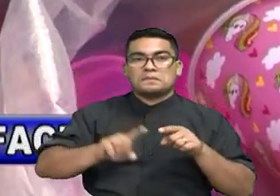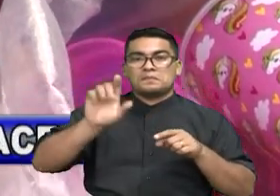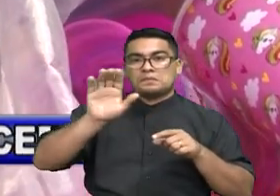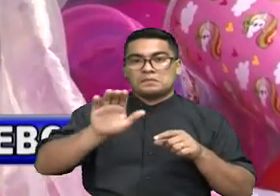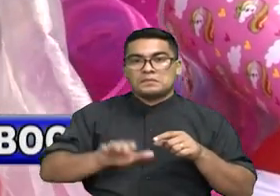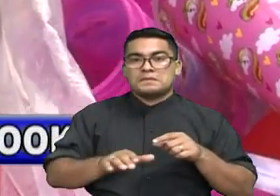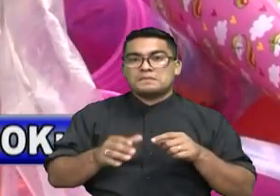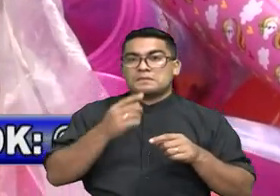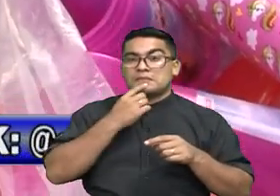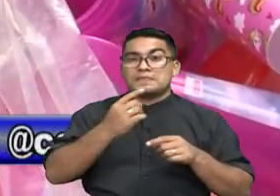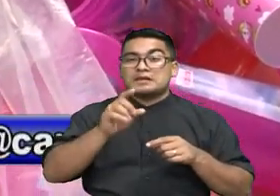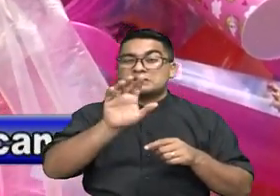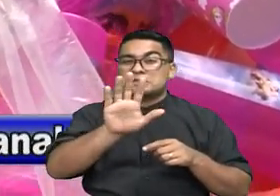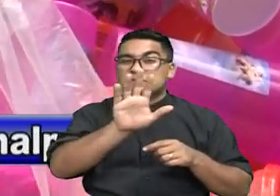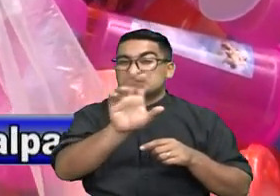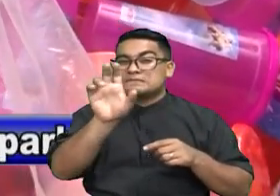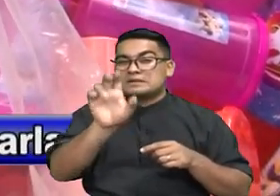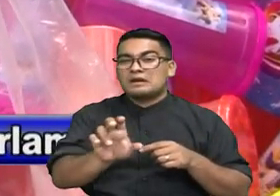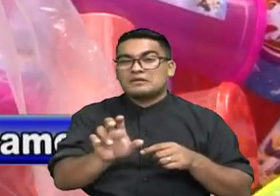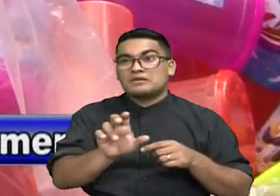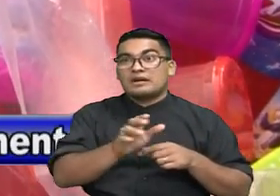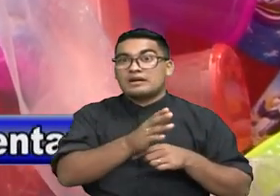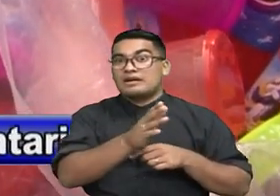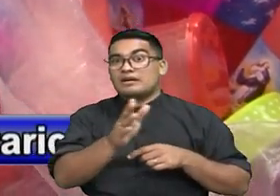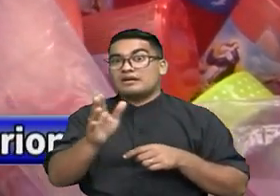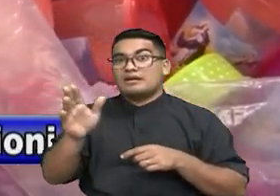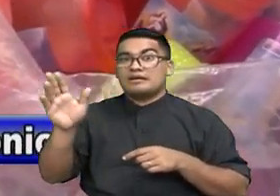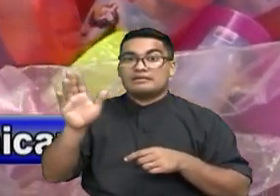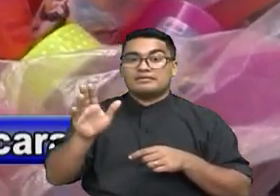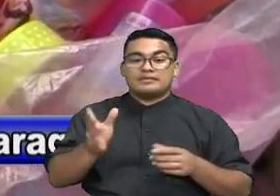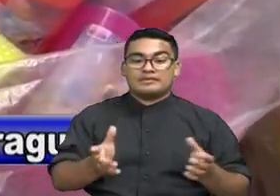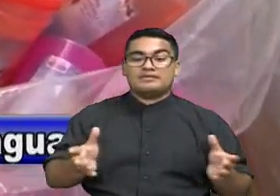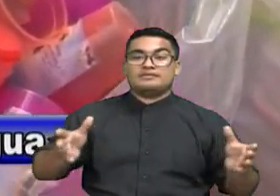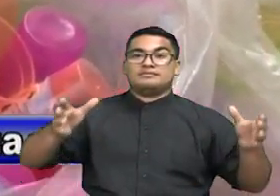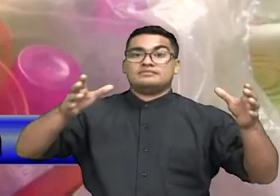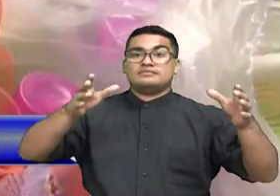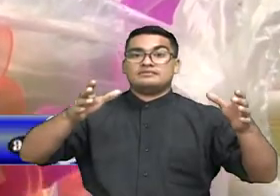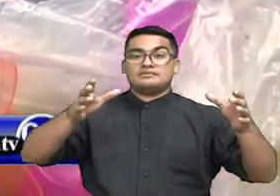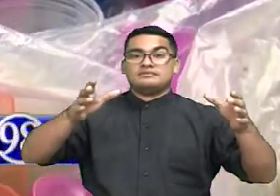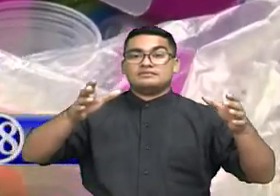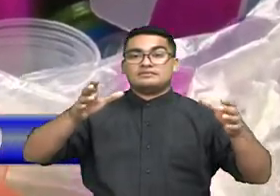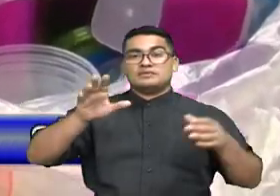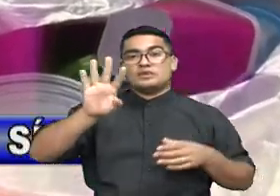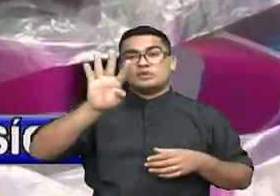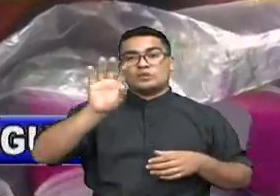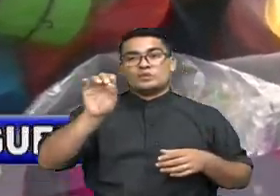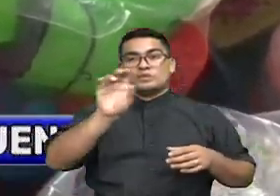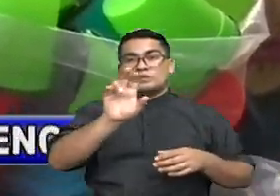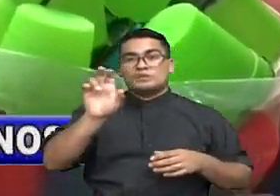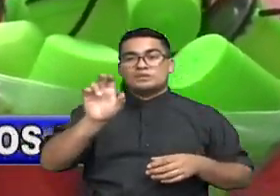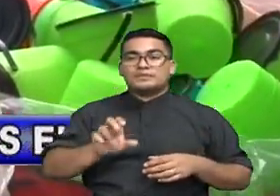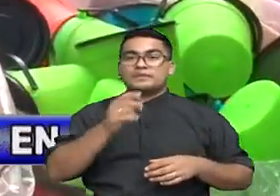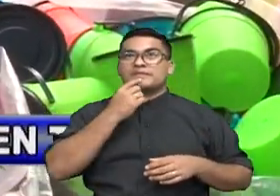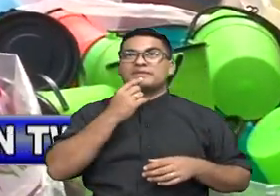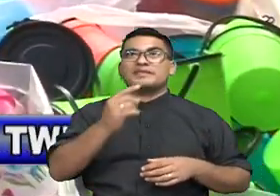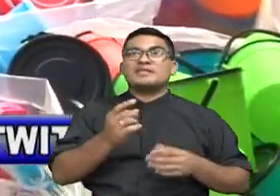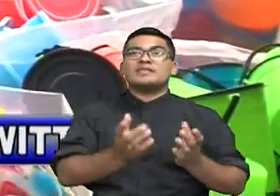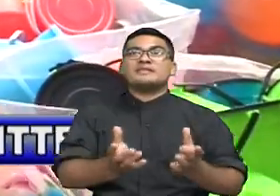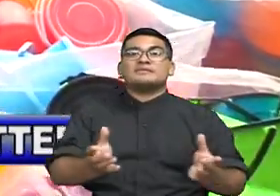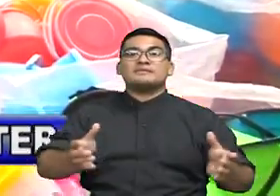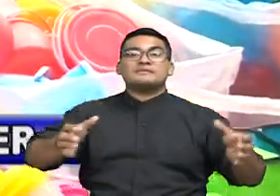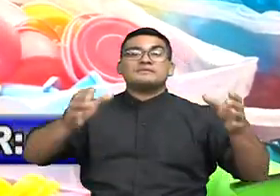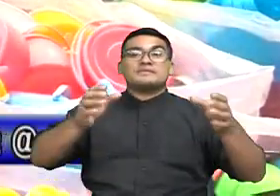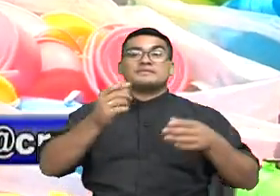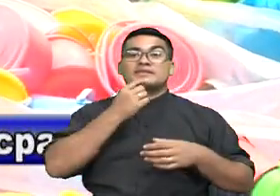más barato, a 5 pesos, hasta la canasta básica, que se le ofrecemos a 40 mil, la canasta básica.